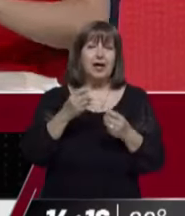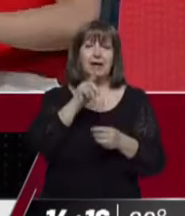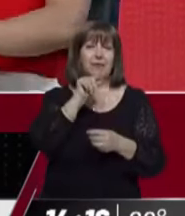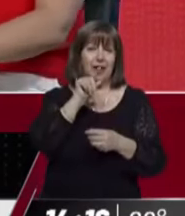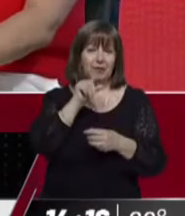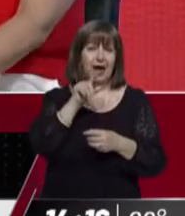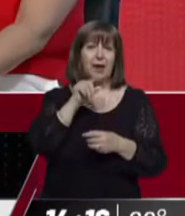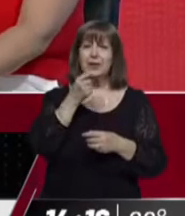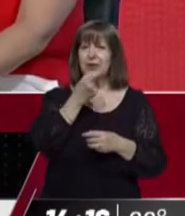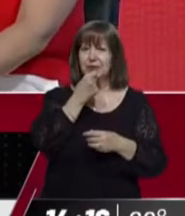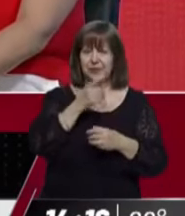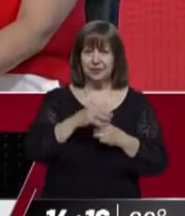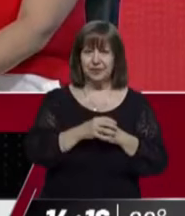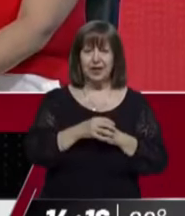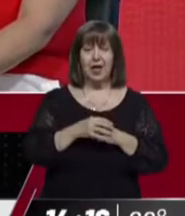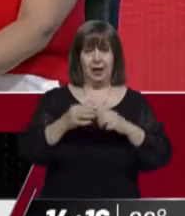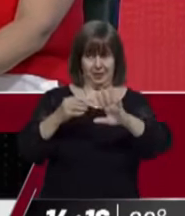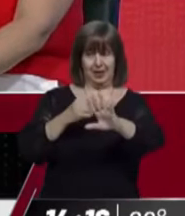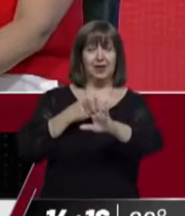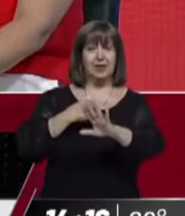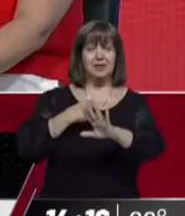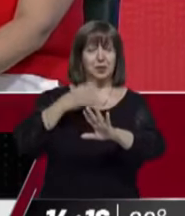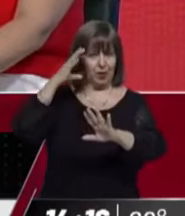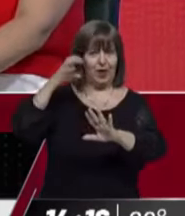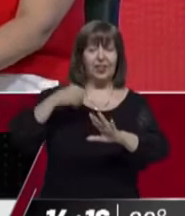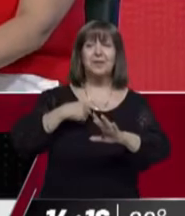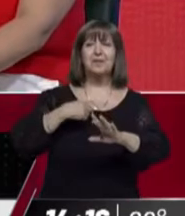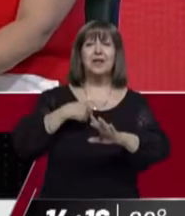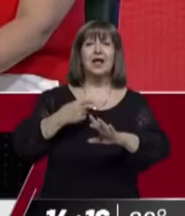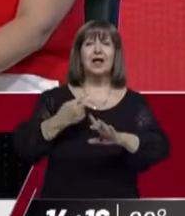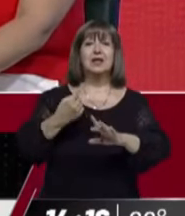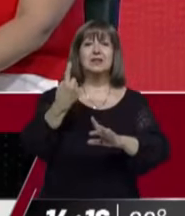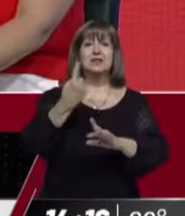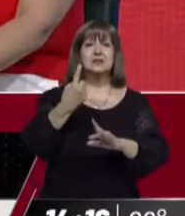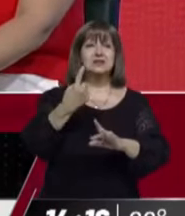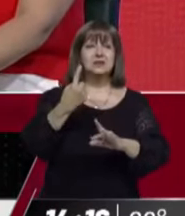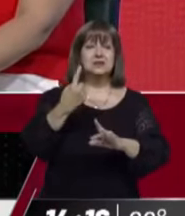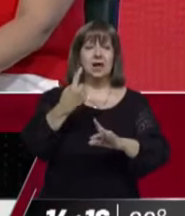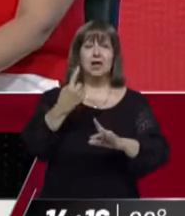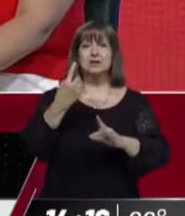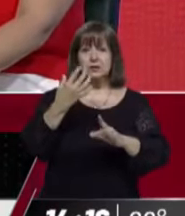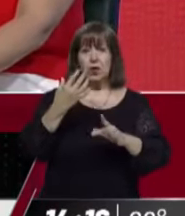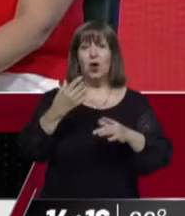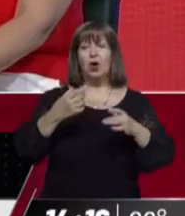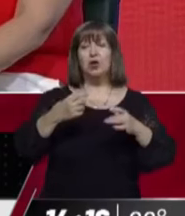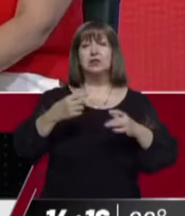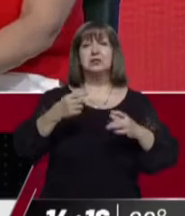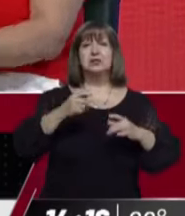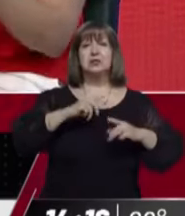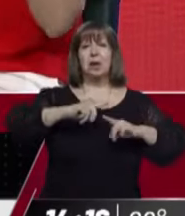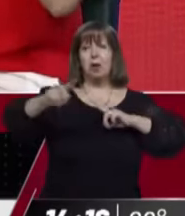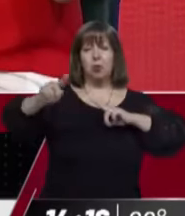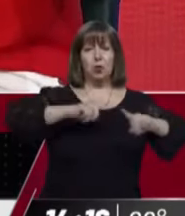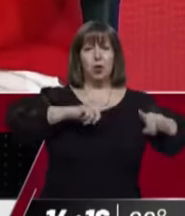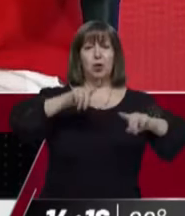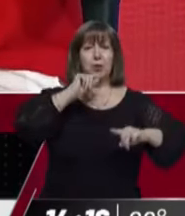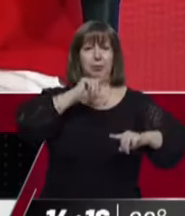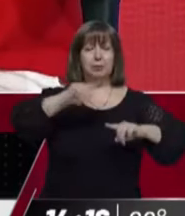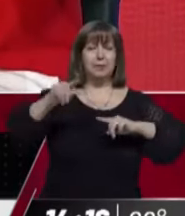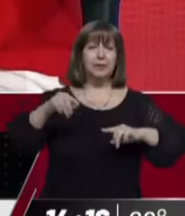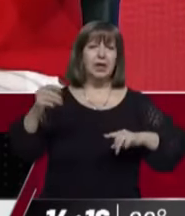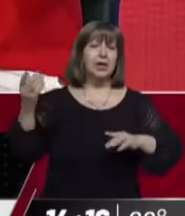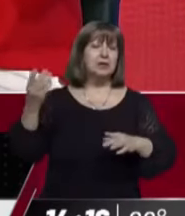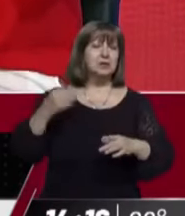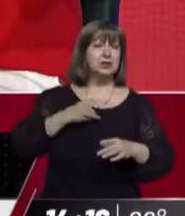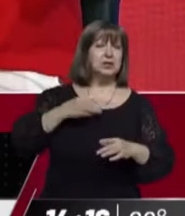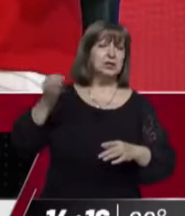te puedo decir algo desagradable, ir a dirigir y que por primera vez me escupan en una cancha. O No, sea, sí, tremendo. Eso es demasiado. Sí. Y